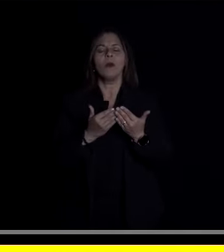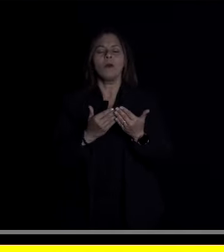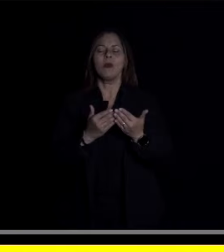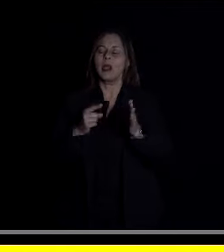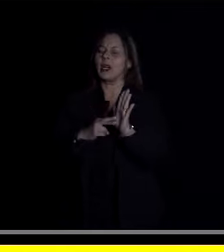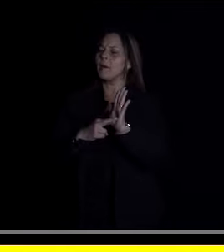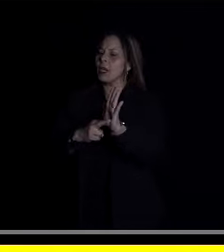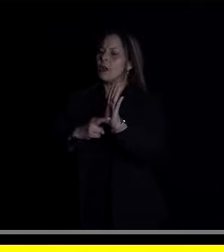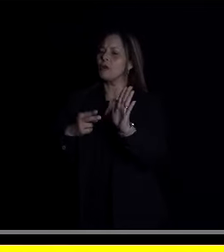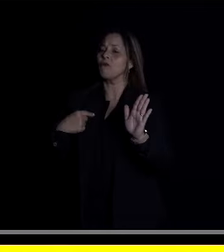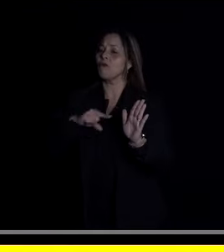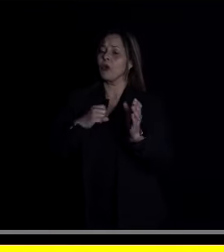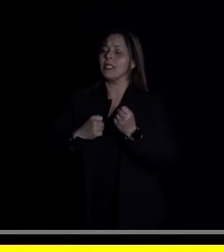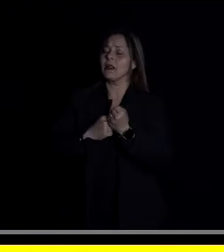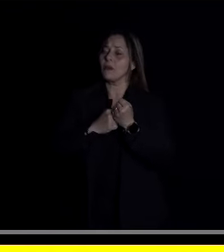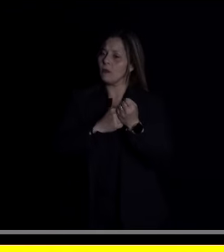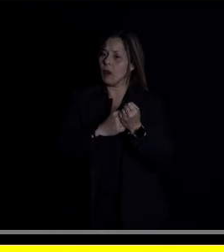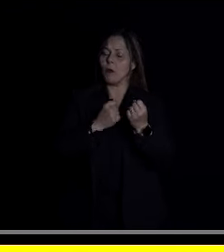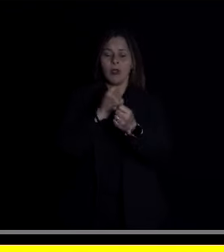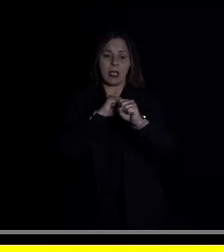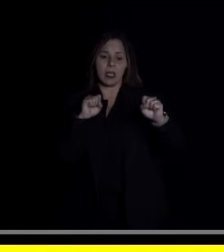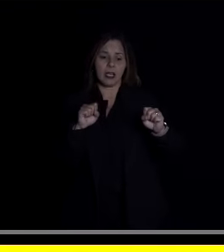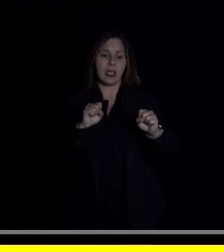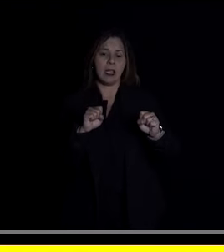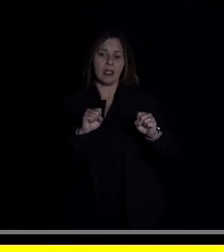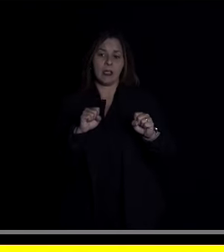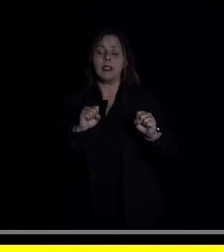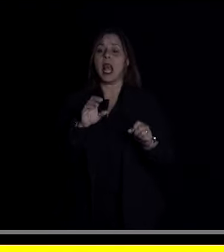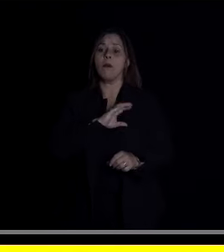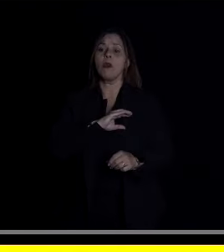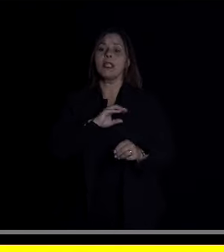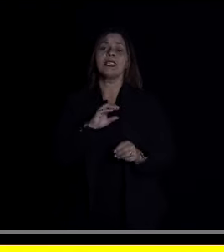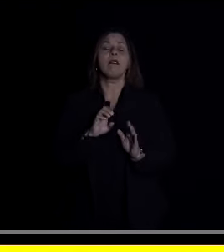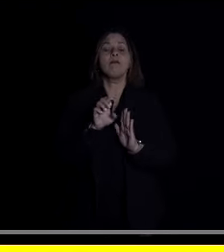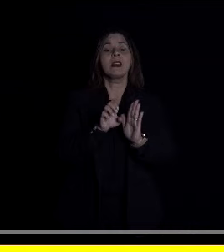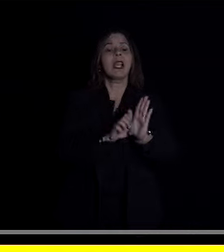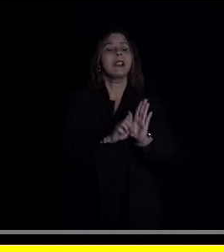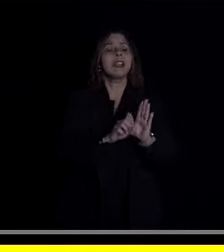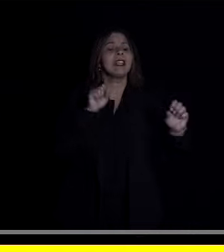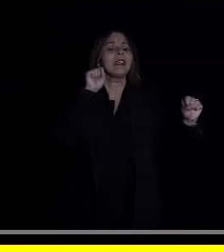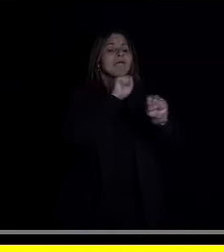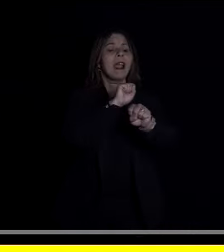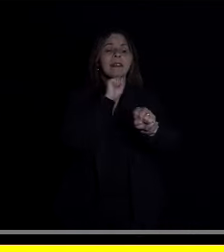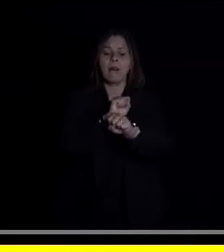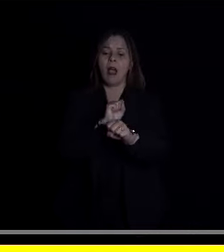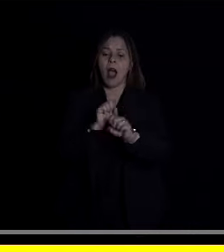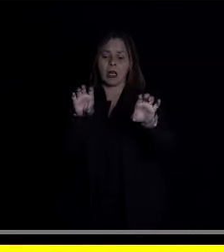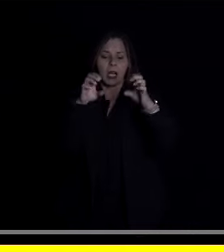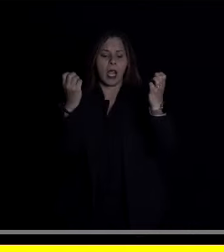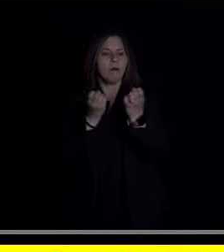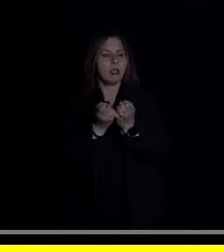fuerza de la Policía Estatal. Gracias un millón por estar con nosotros esta noche. Se trata de eso, de trabajar en equipo juntos.